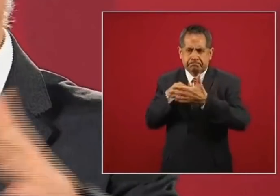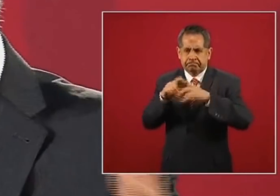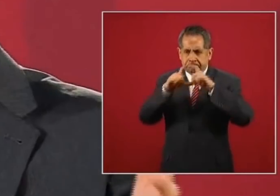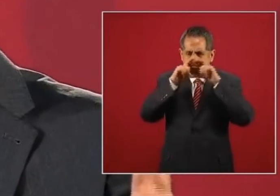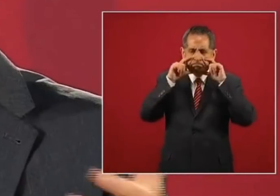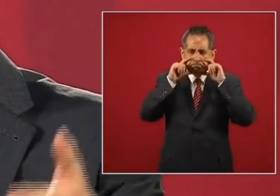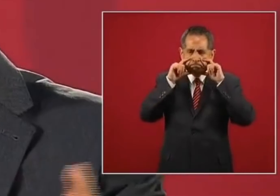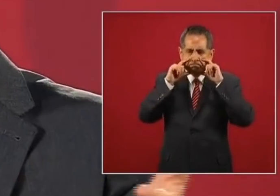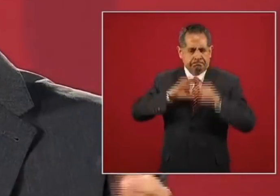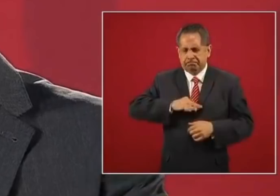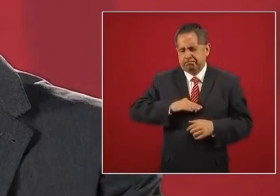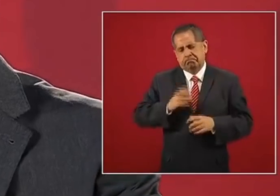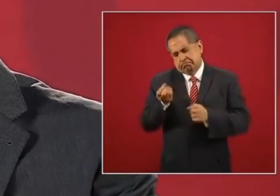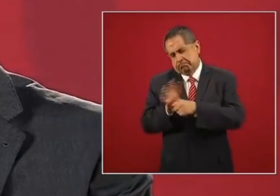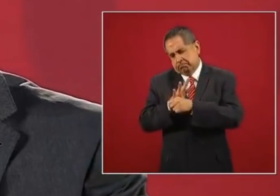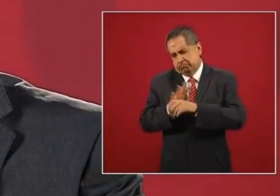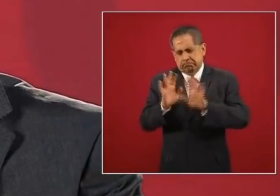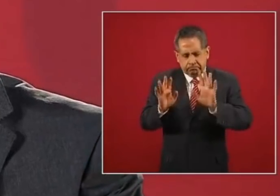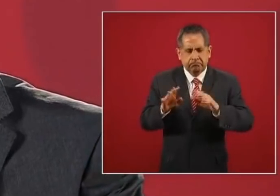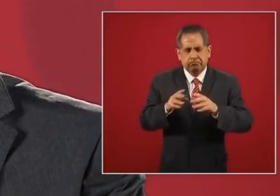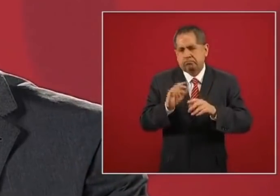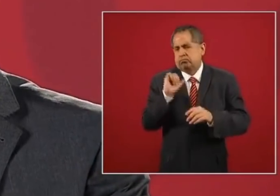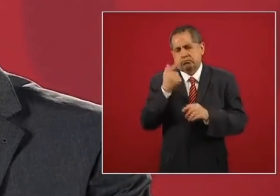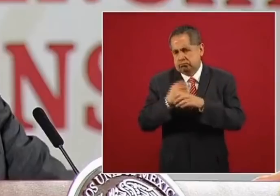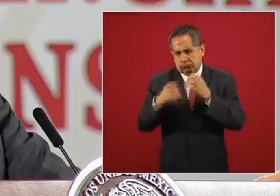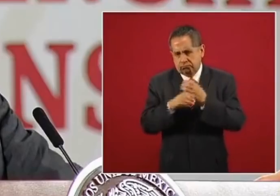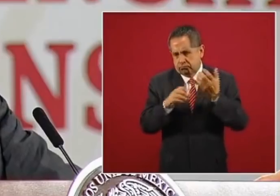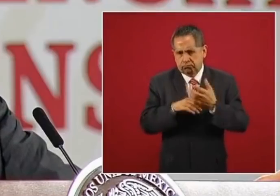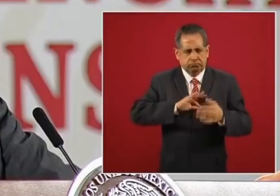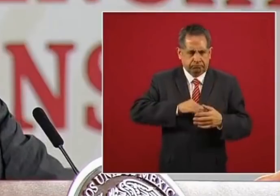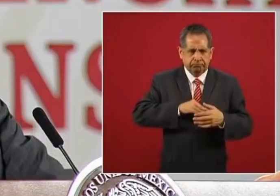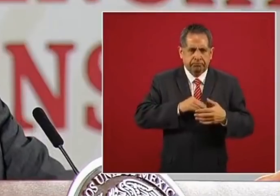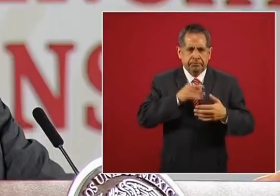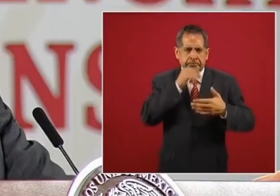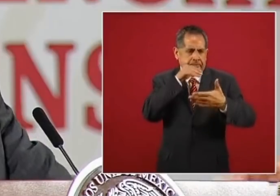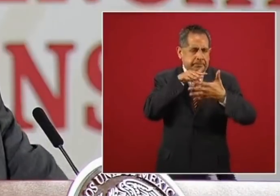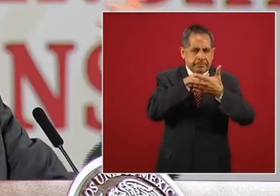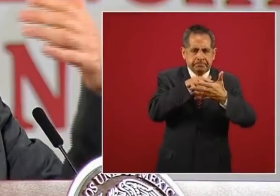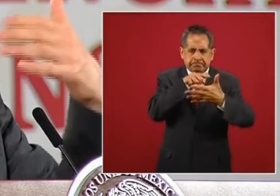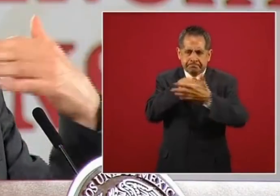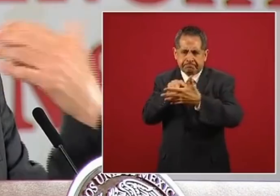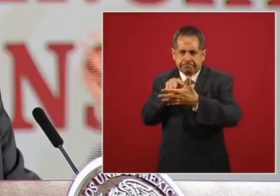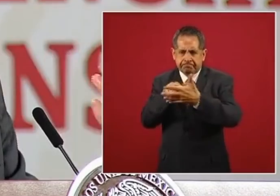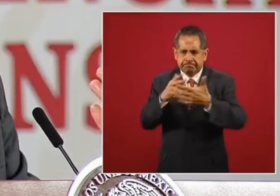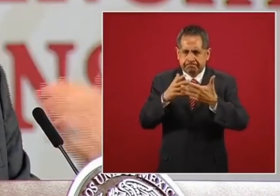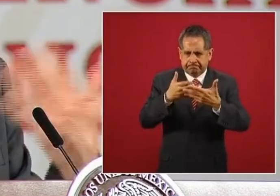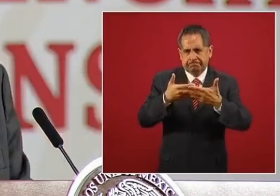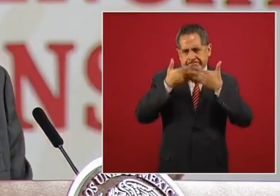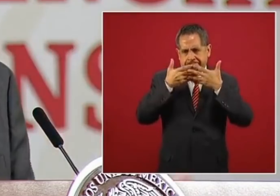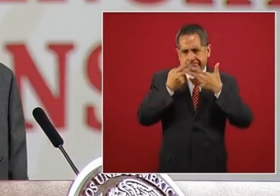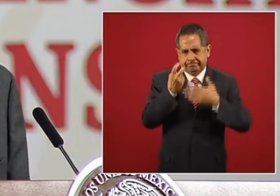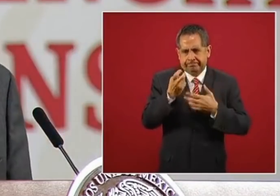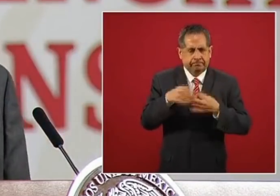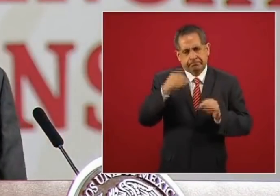infecciosos, cualquiera que este sea, en este caso desde luego hablamos del COVID o del virus que lo causa, el virus SARS-CoV-2, se pensaría, y